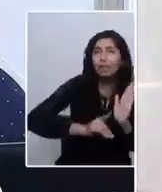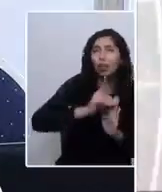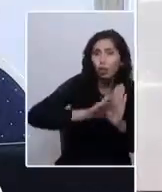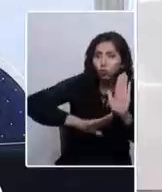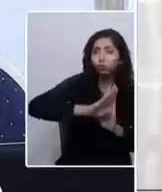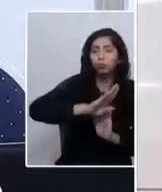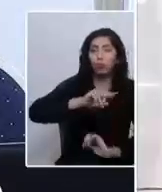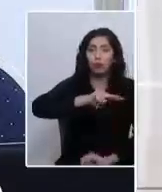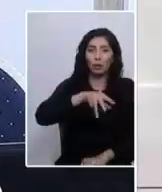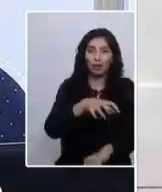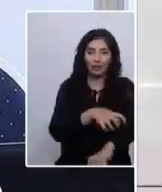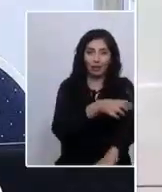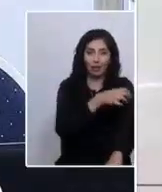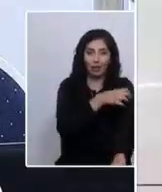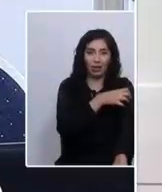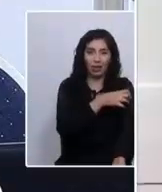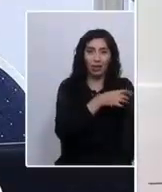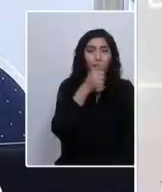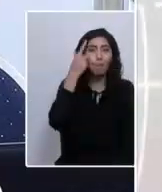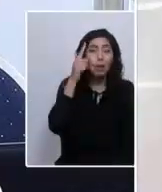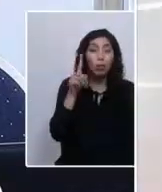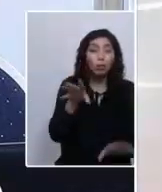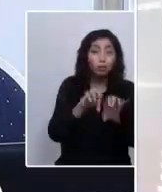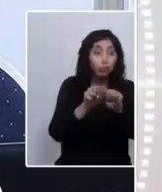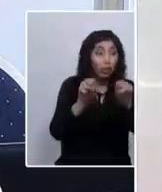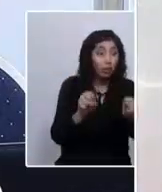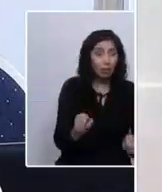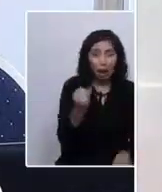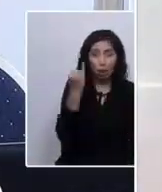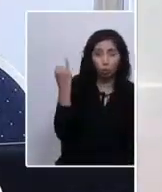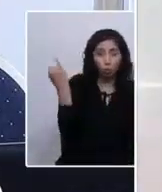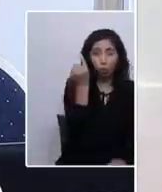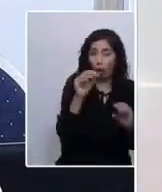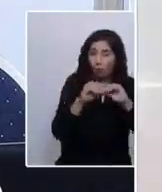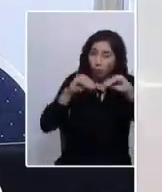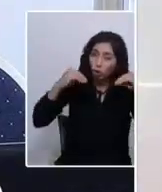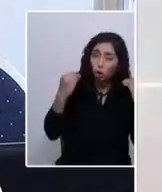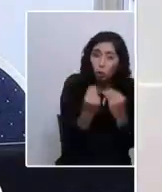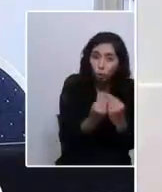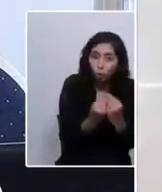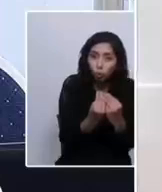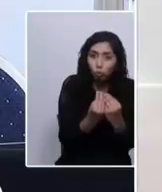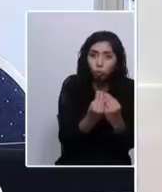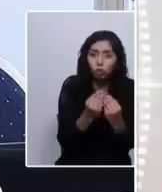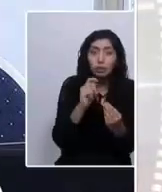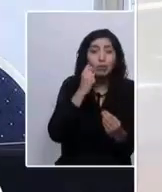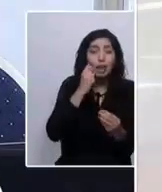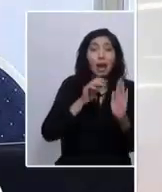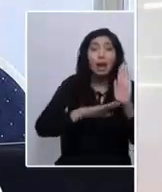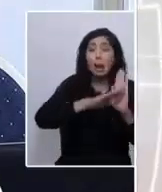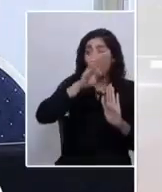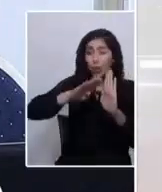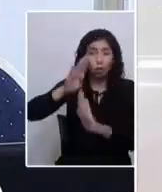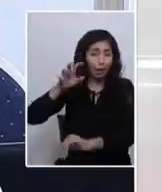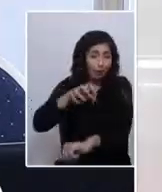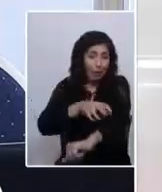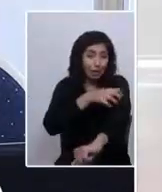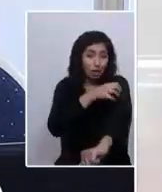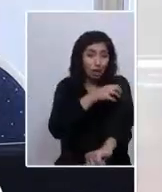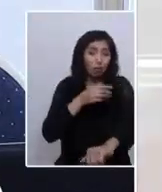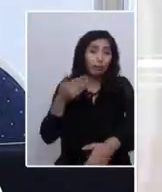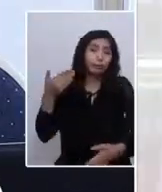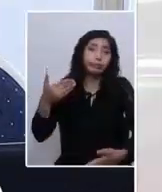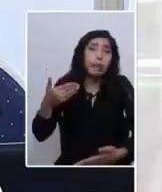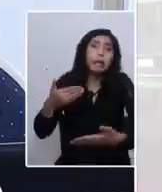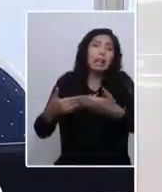y el viernes se vota en particular lo que se va a aprobar hoy en general en la Comisión de Forma de Estado. Antes de hablar respecto de los artículos que